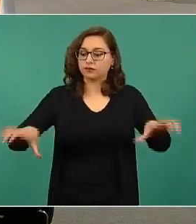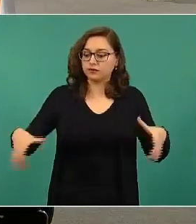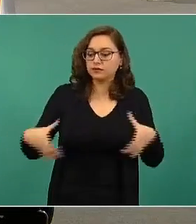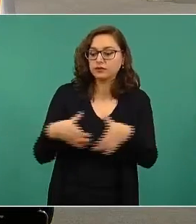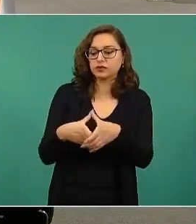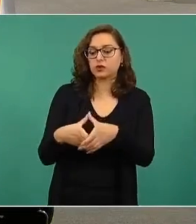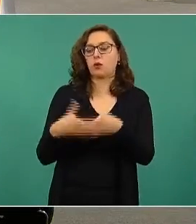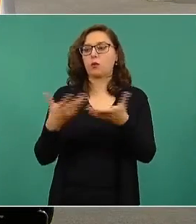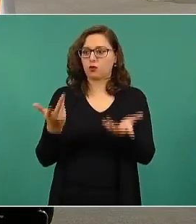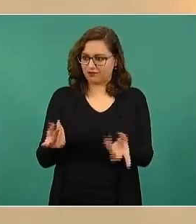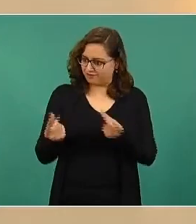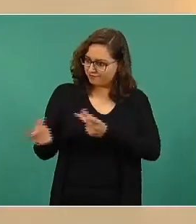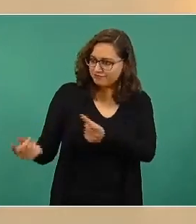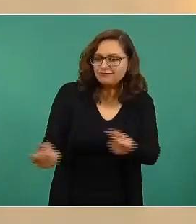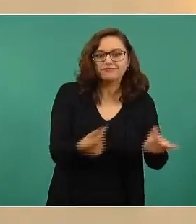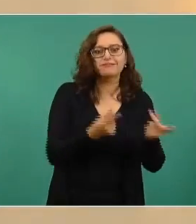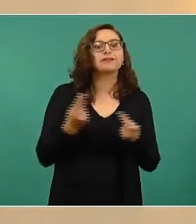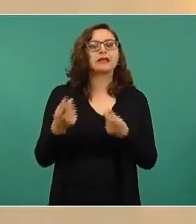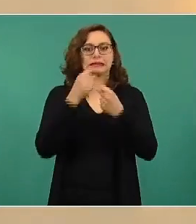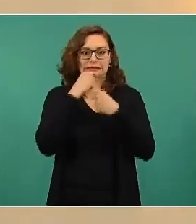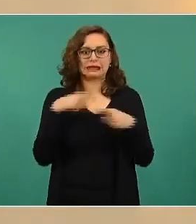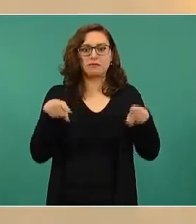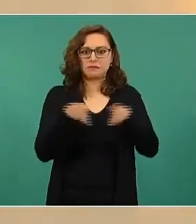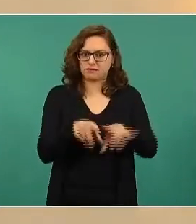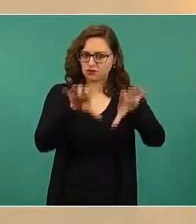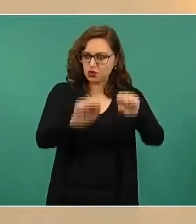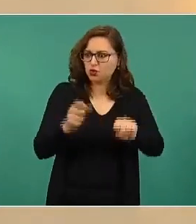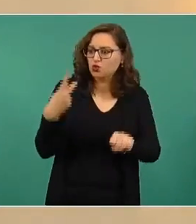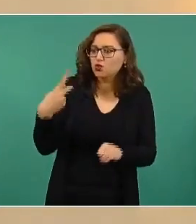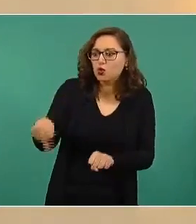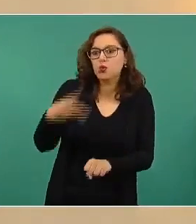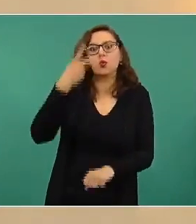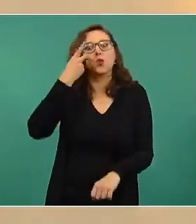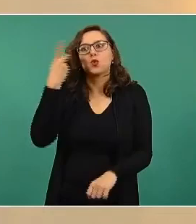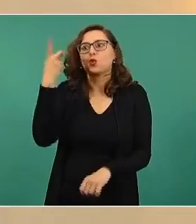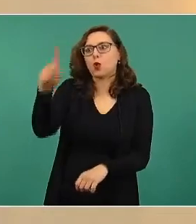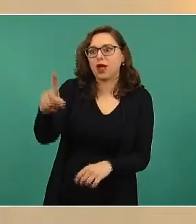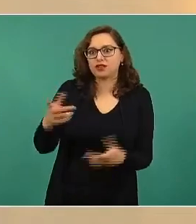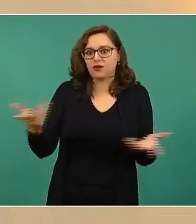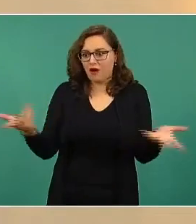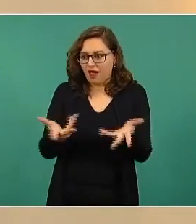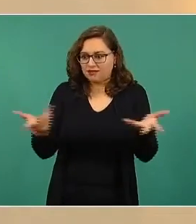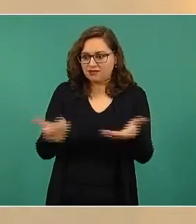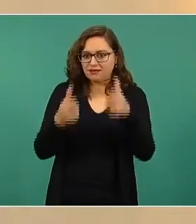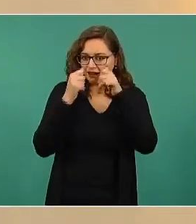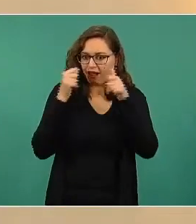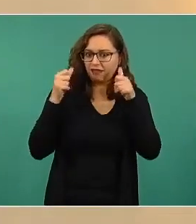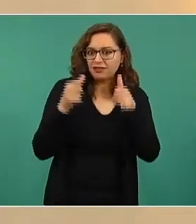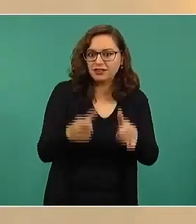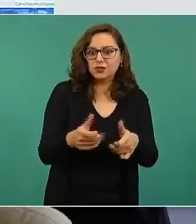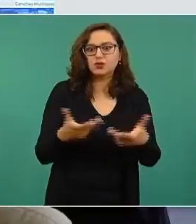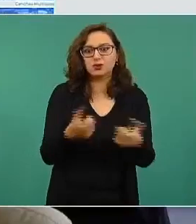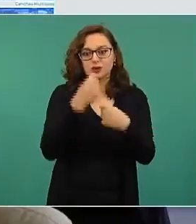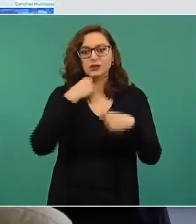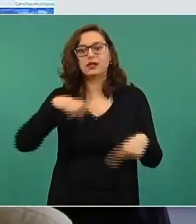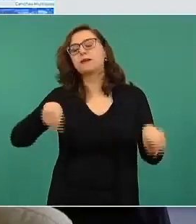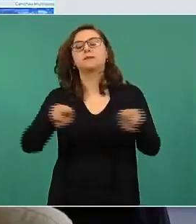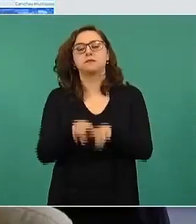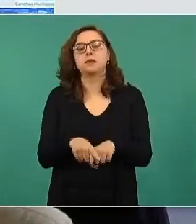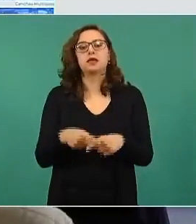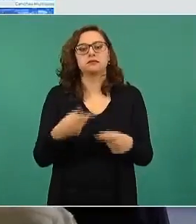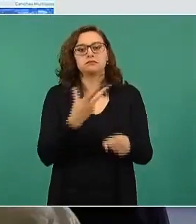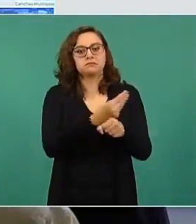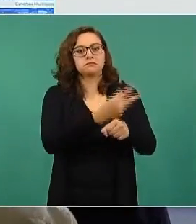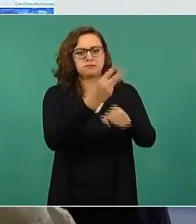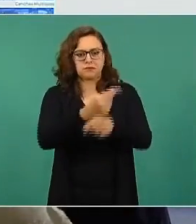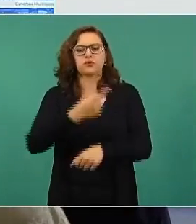las autoridades en sus diferentes niveles, se apropien de estos espacios y sean quienes demanden o que nos demanden a nosotros pues el